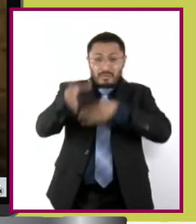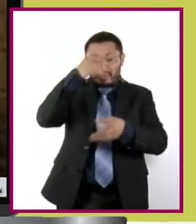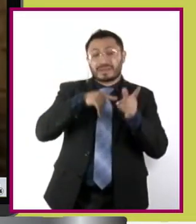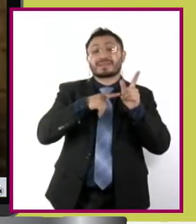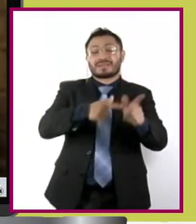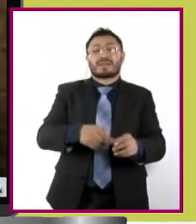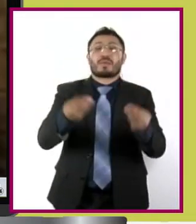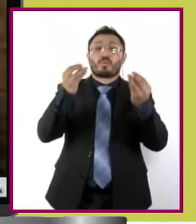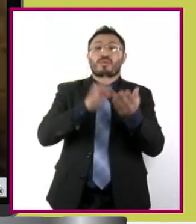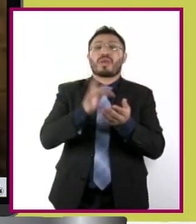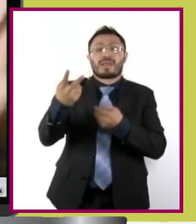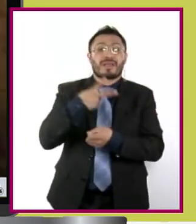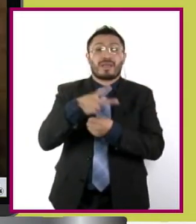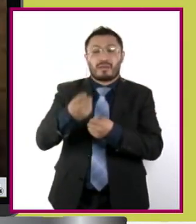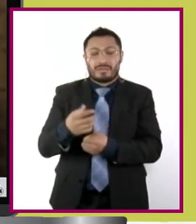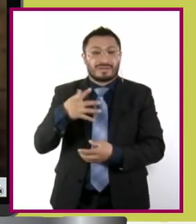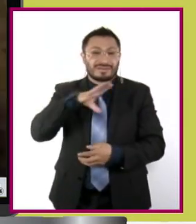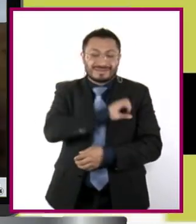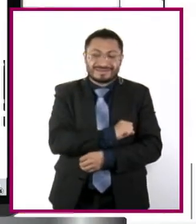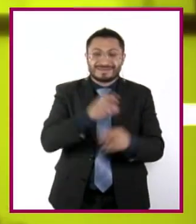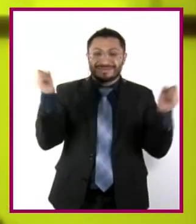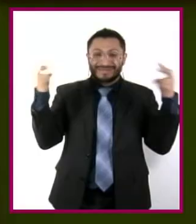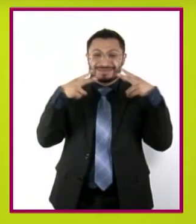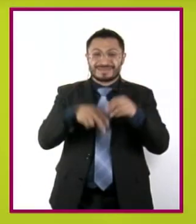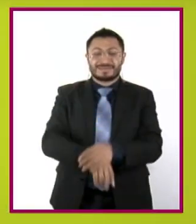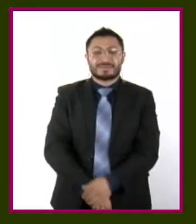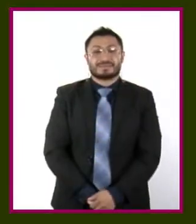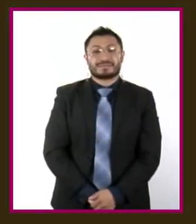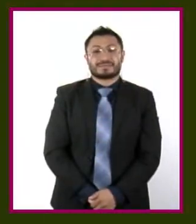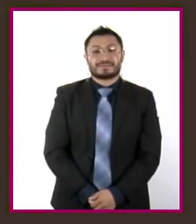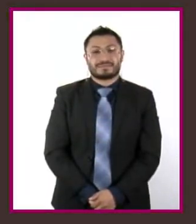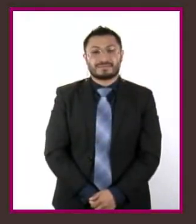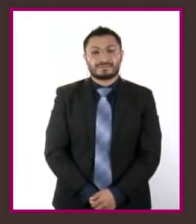la invitación. Me encantan. Hasta pronto.